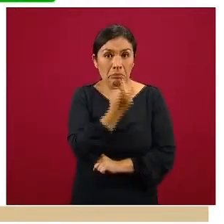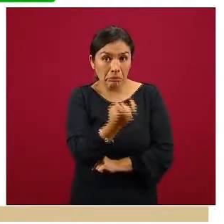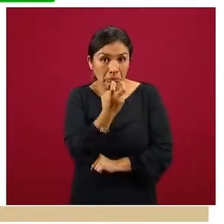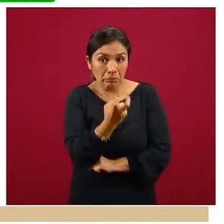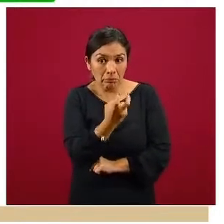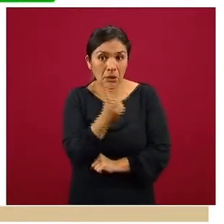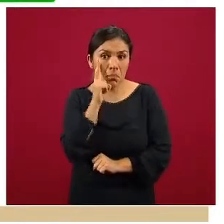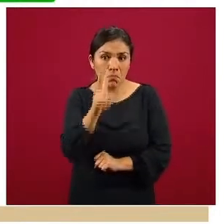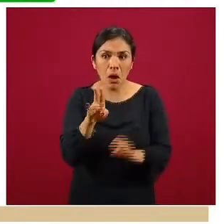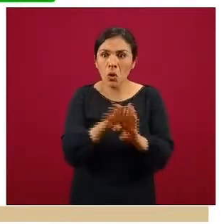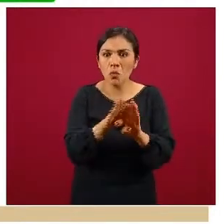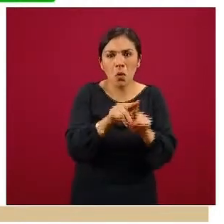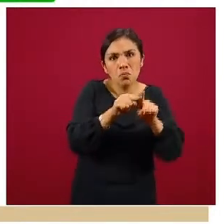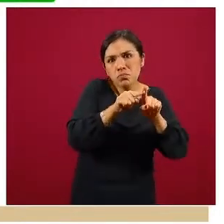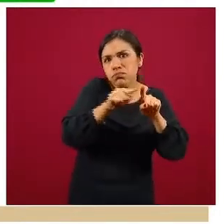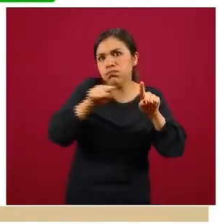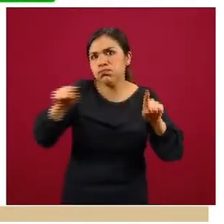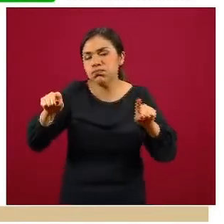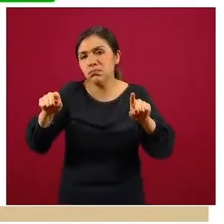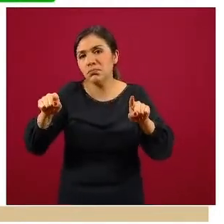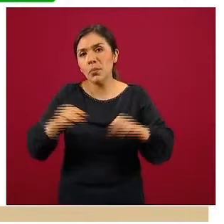una línea horizontal,